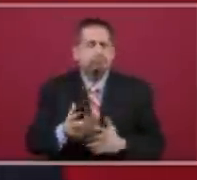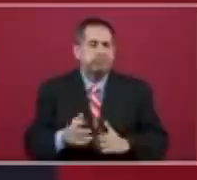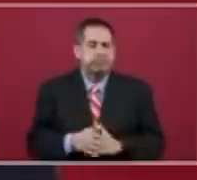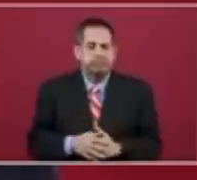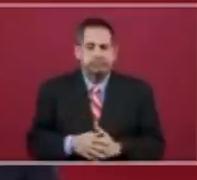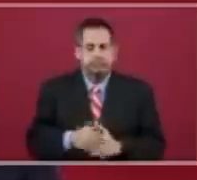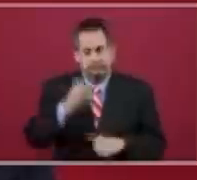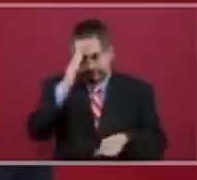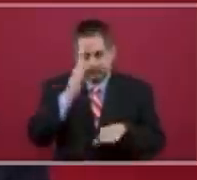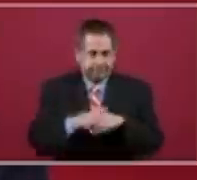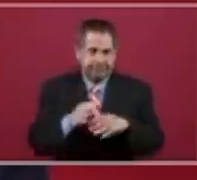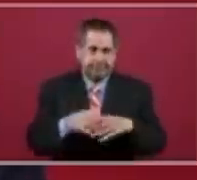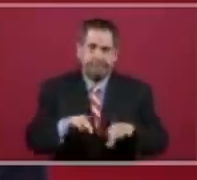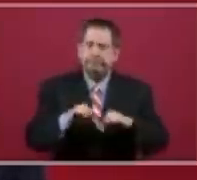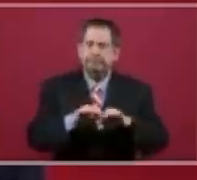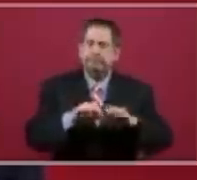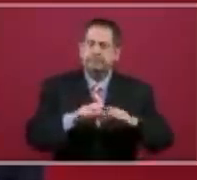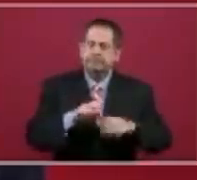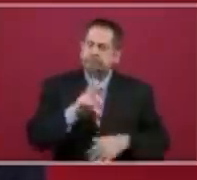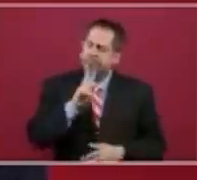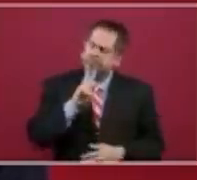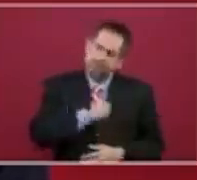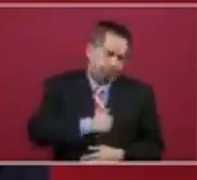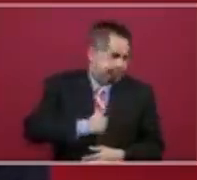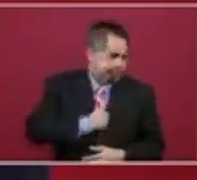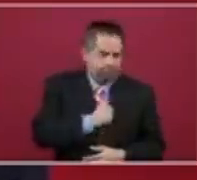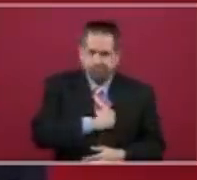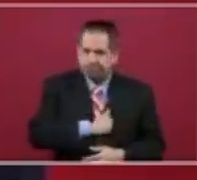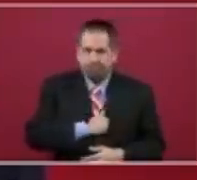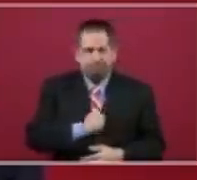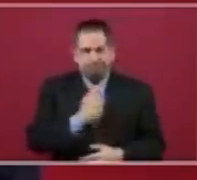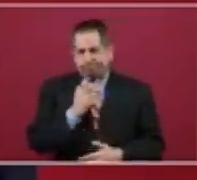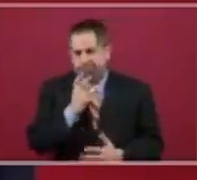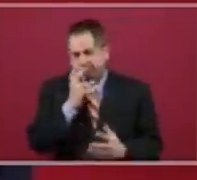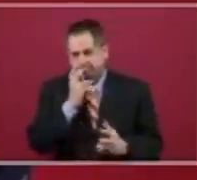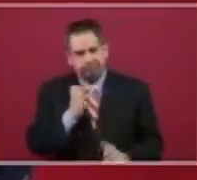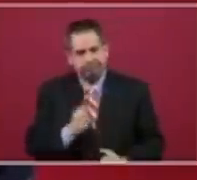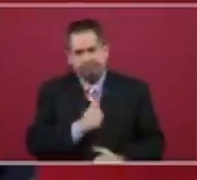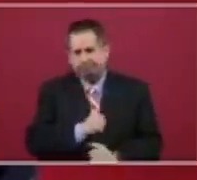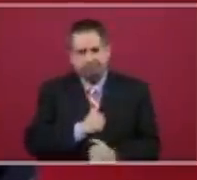este acontecimiento tan lamentable, porque